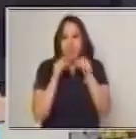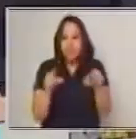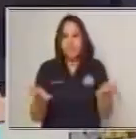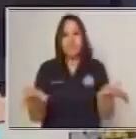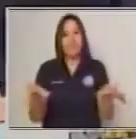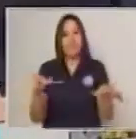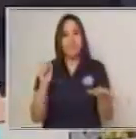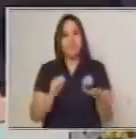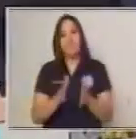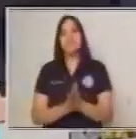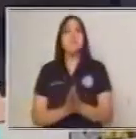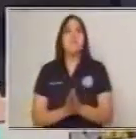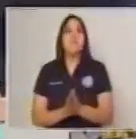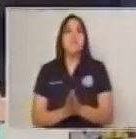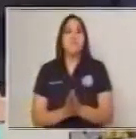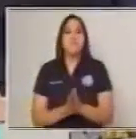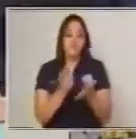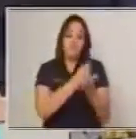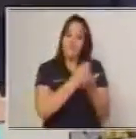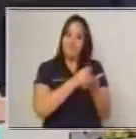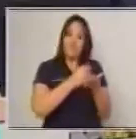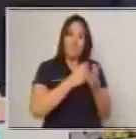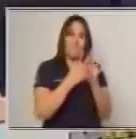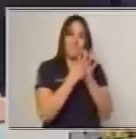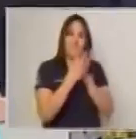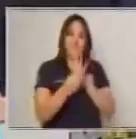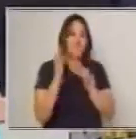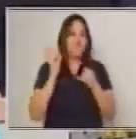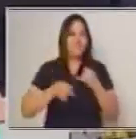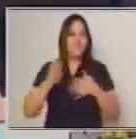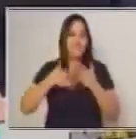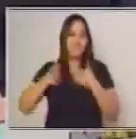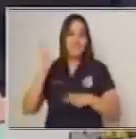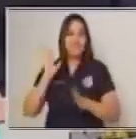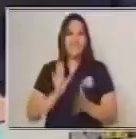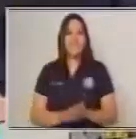Anoten sus ideas antes de pasar al siguiente párrafo.